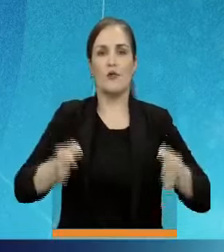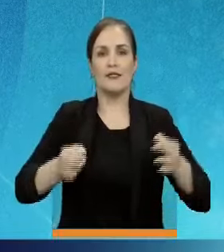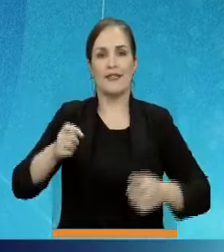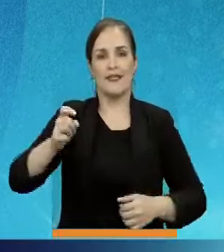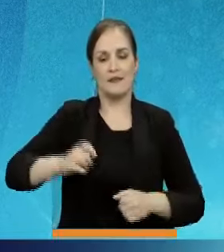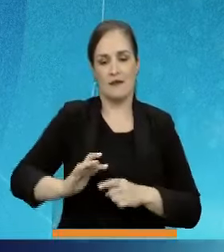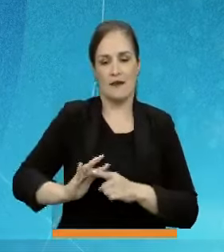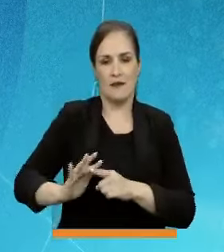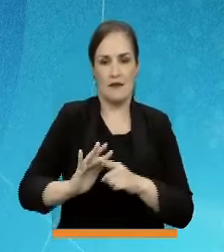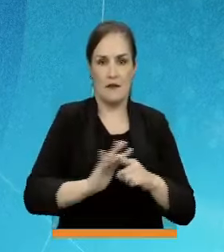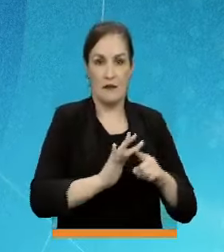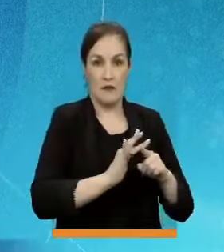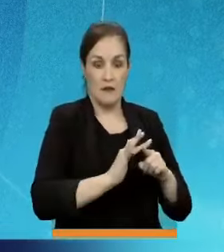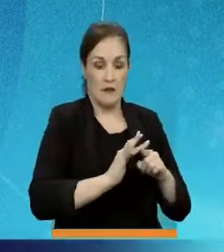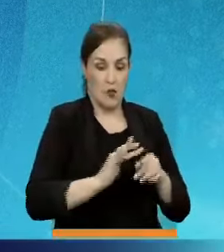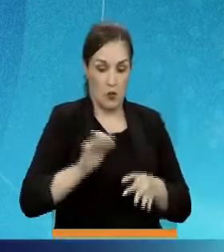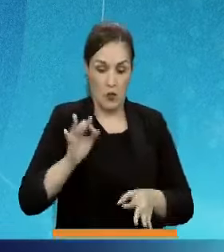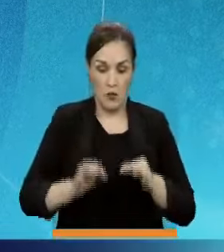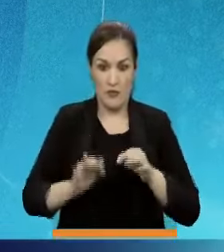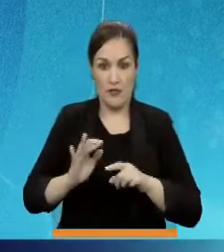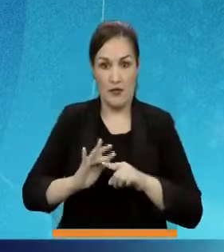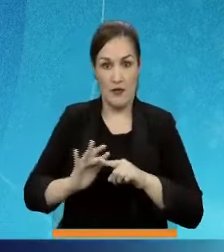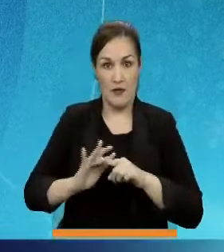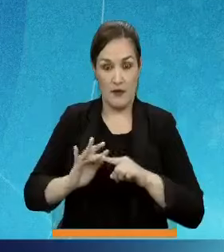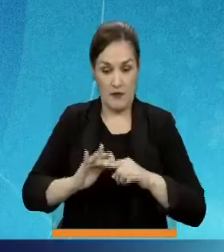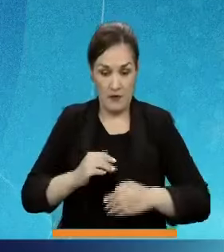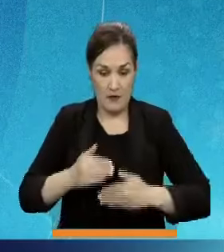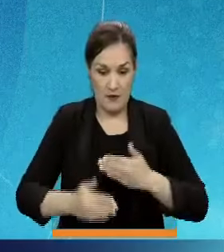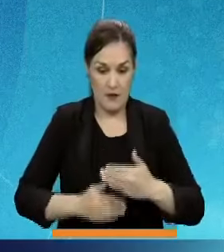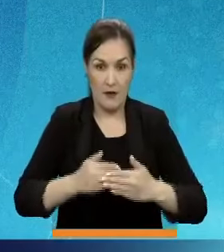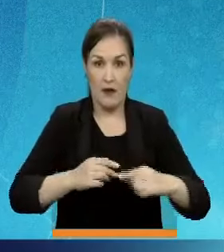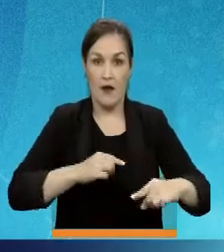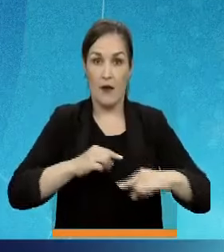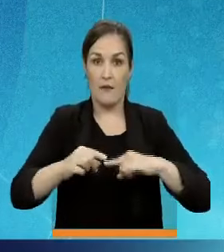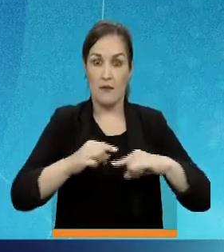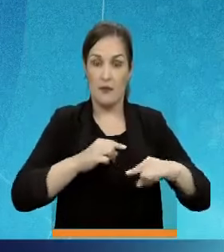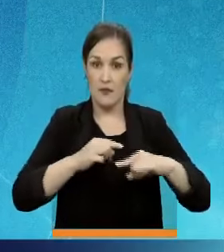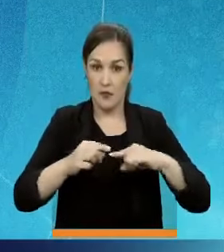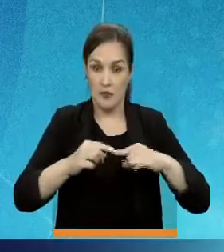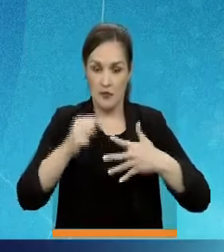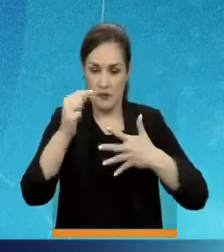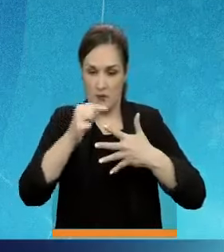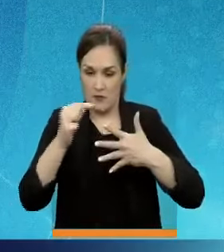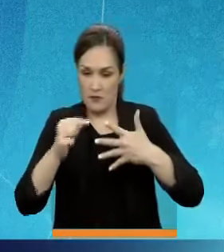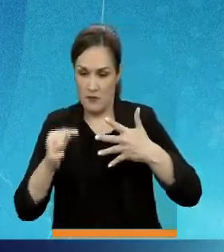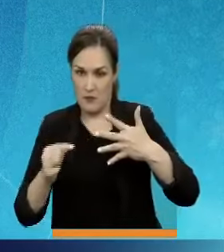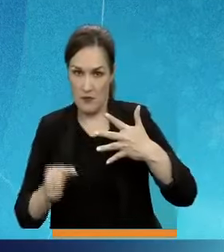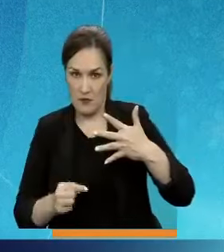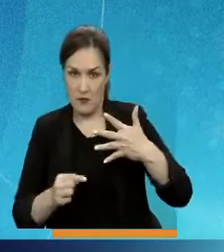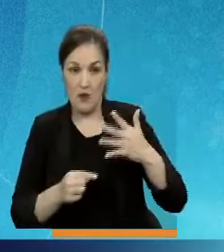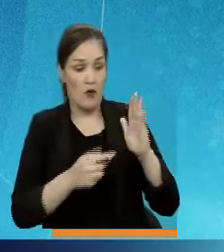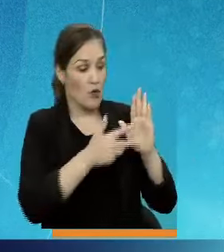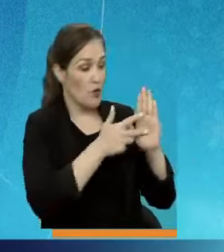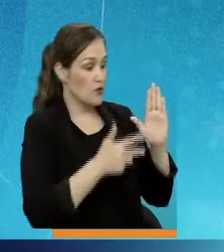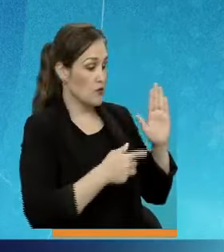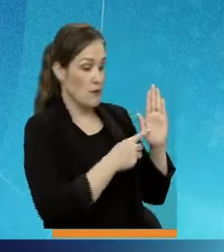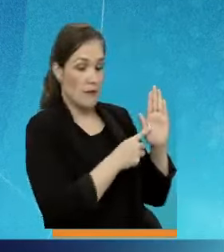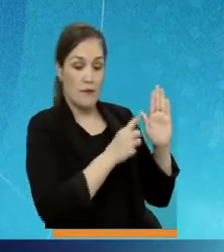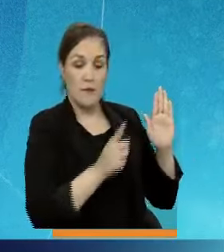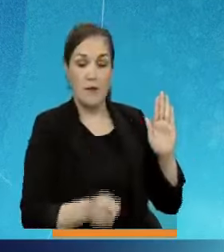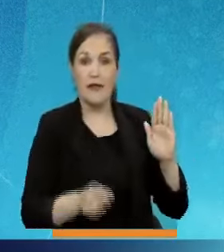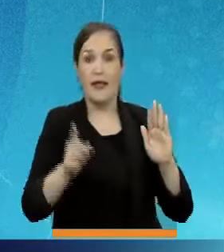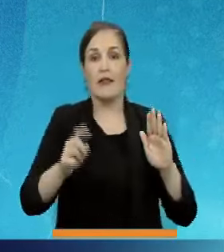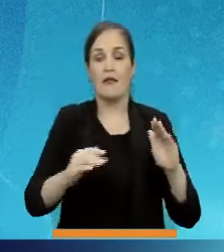la administración de justicia, entre otros criterios, tiene por mandato constitucional el de